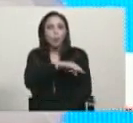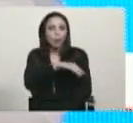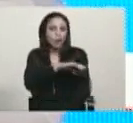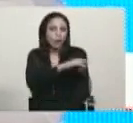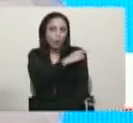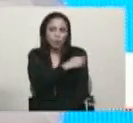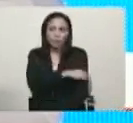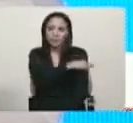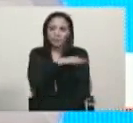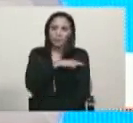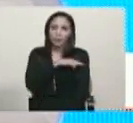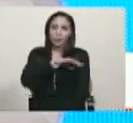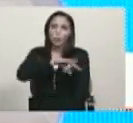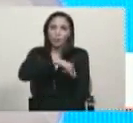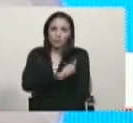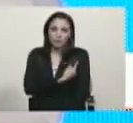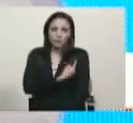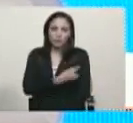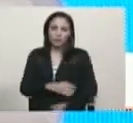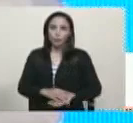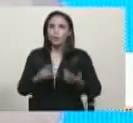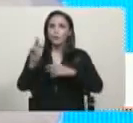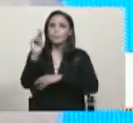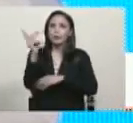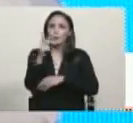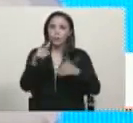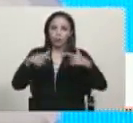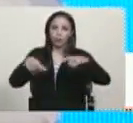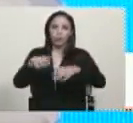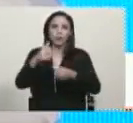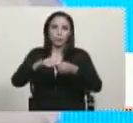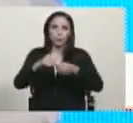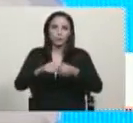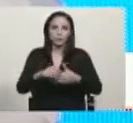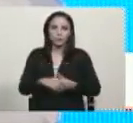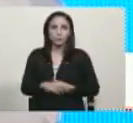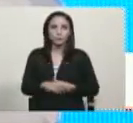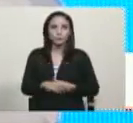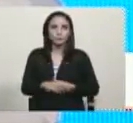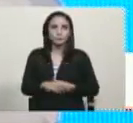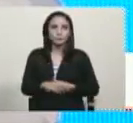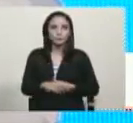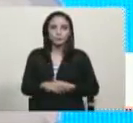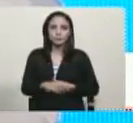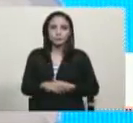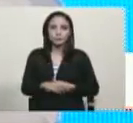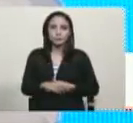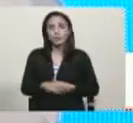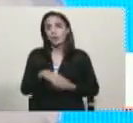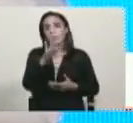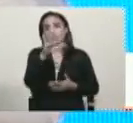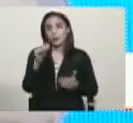Maracaibo. Parroquia Chiquinquirá, municipio Maracaibo, me están solicitando